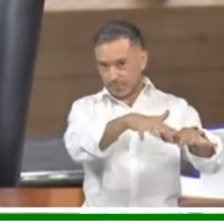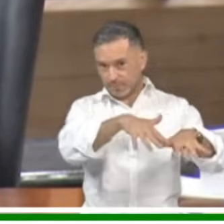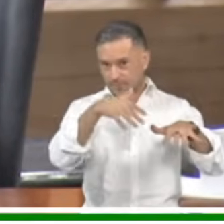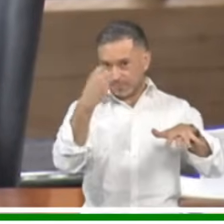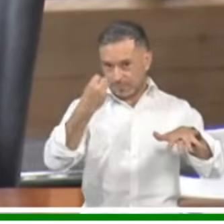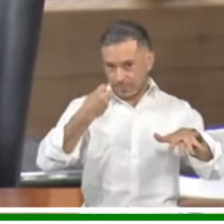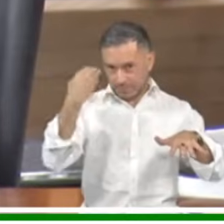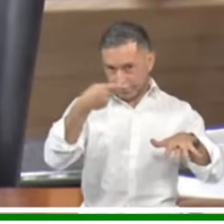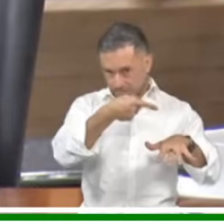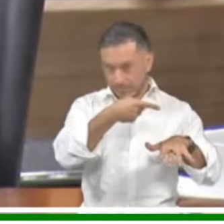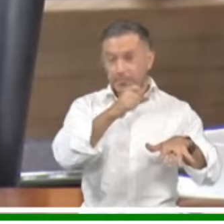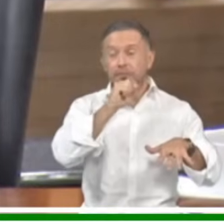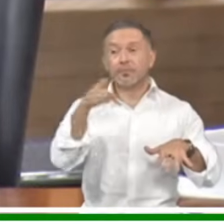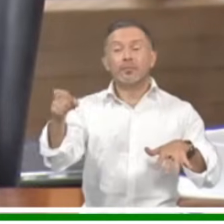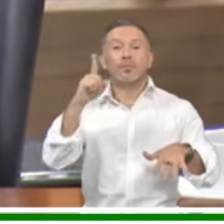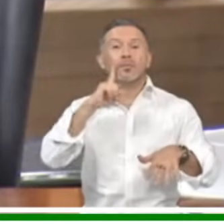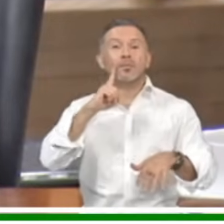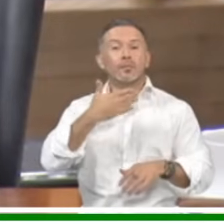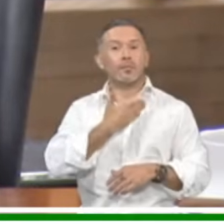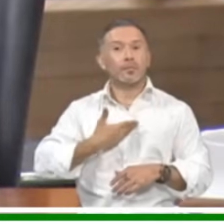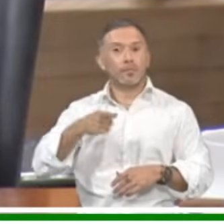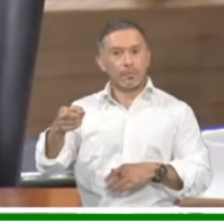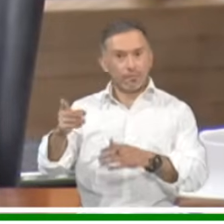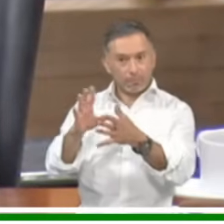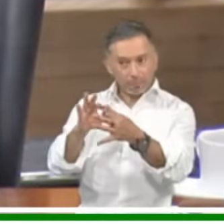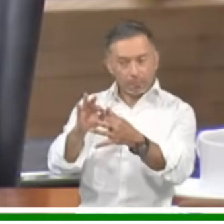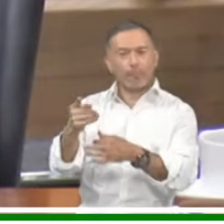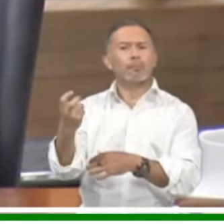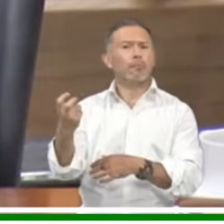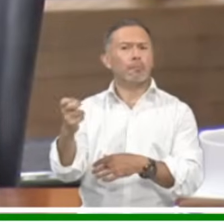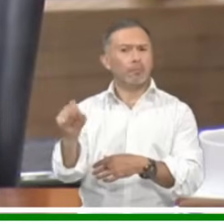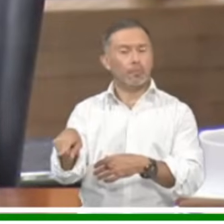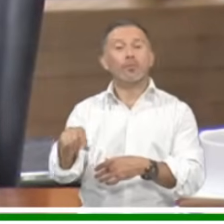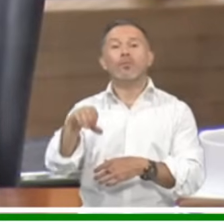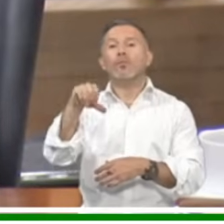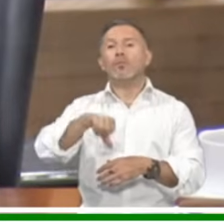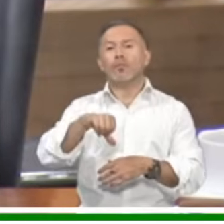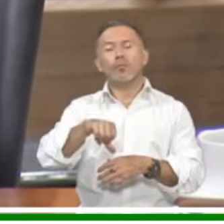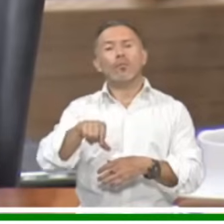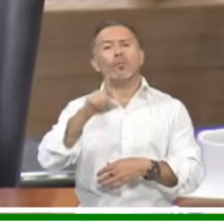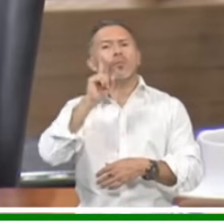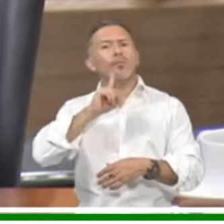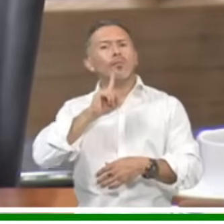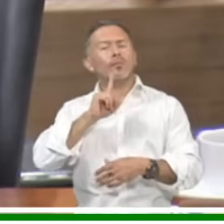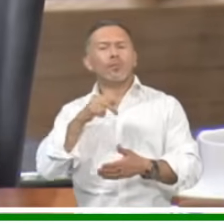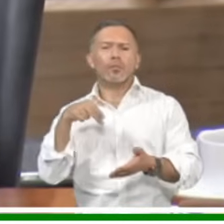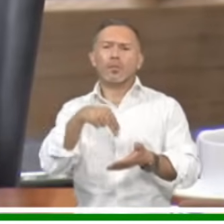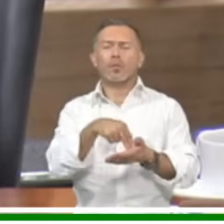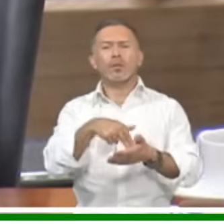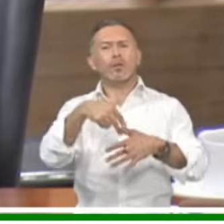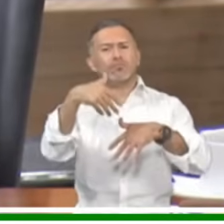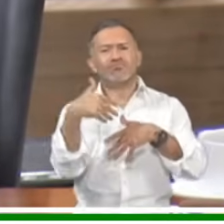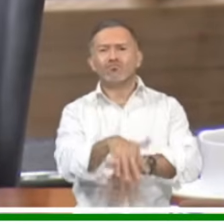propia consejera presidenta, hoy salen a marchar por una causa, pero